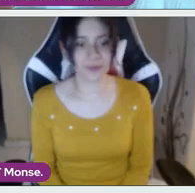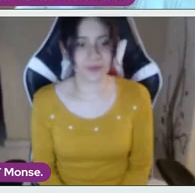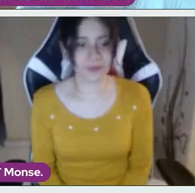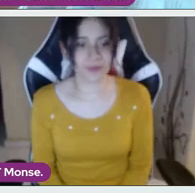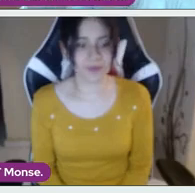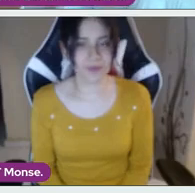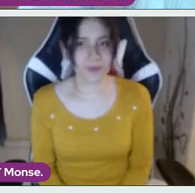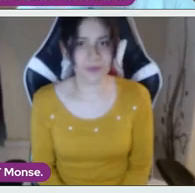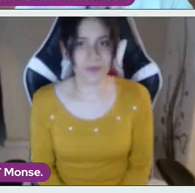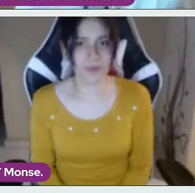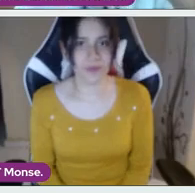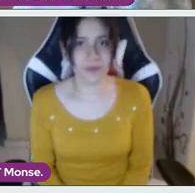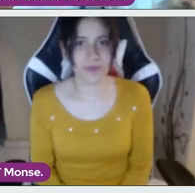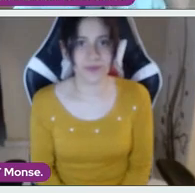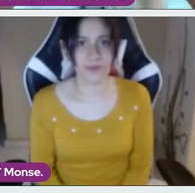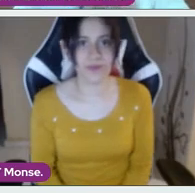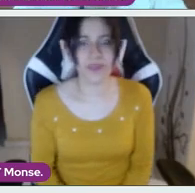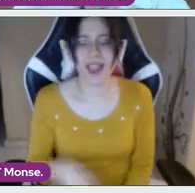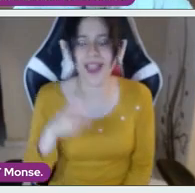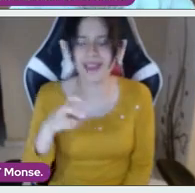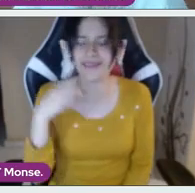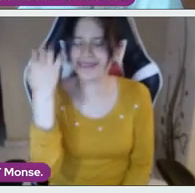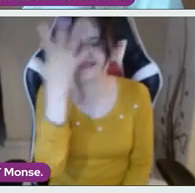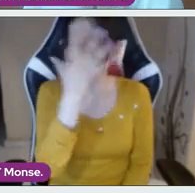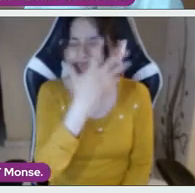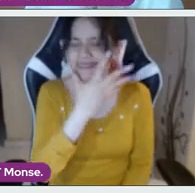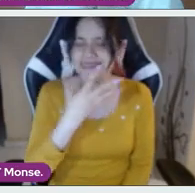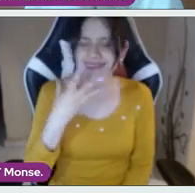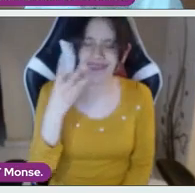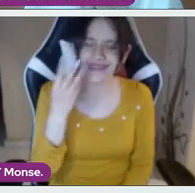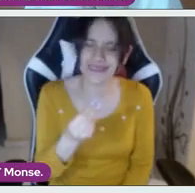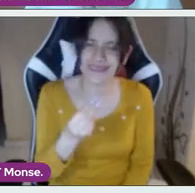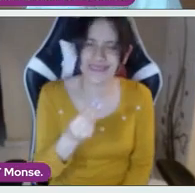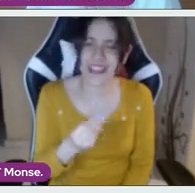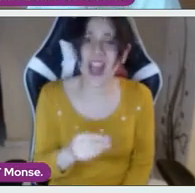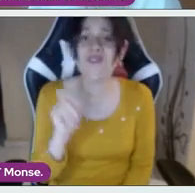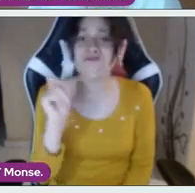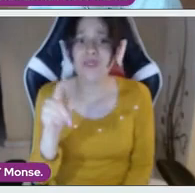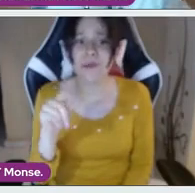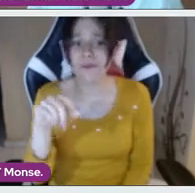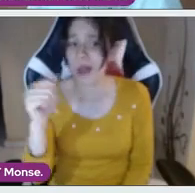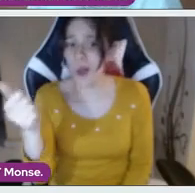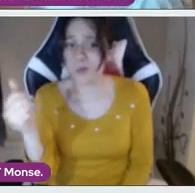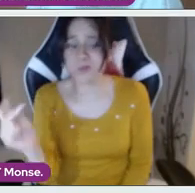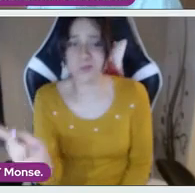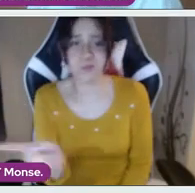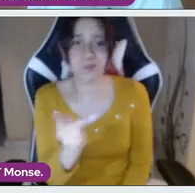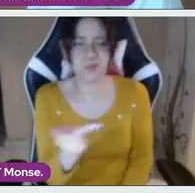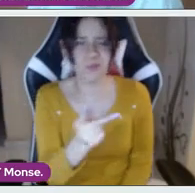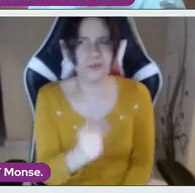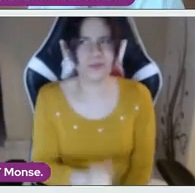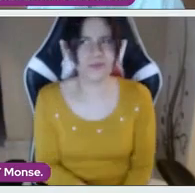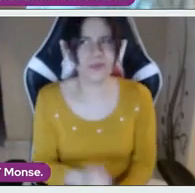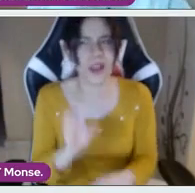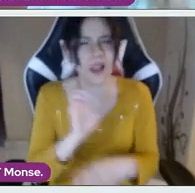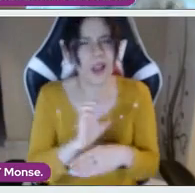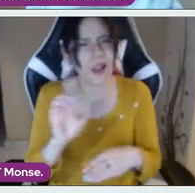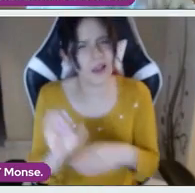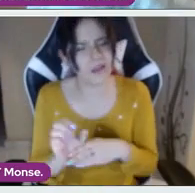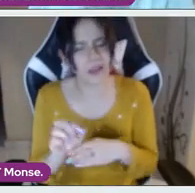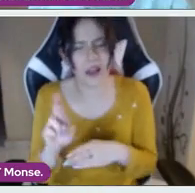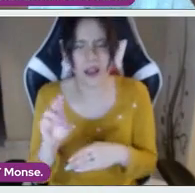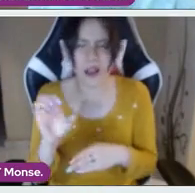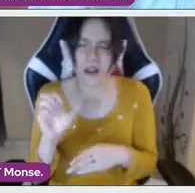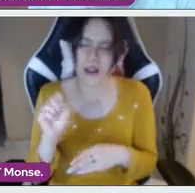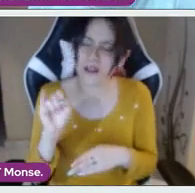Qué maravilla y qué lindo. Y justo se une a esta pregunta donde dice, entonces, la resiliencia